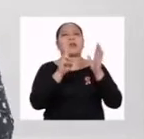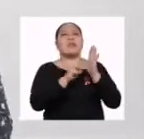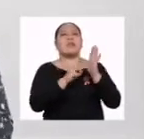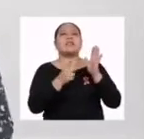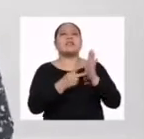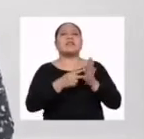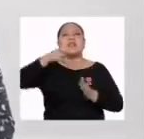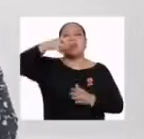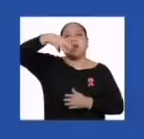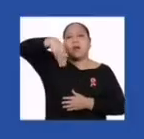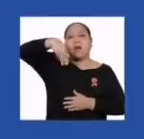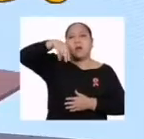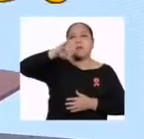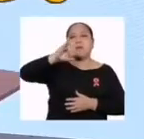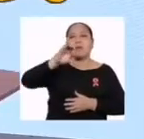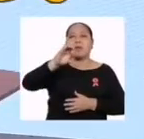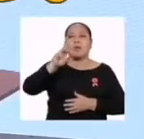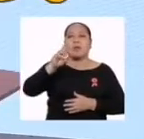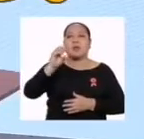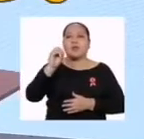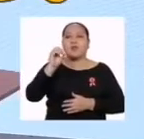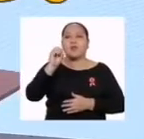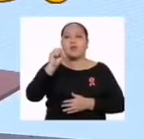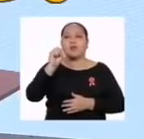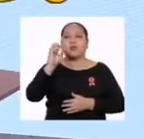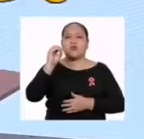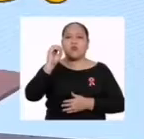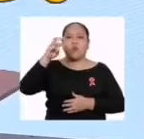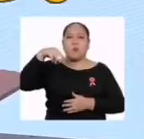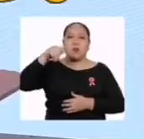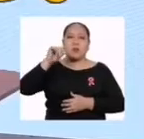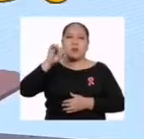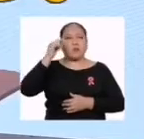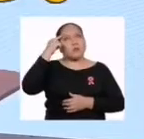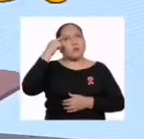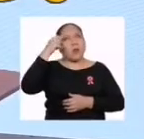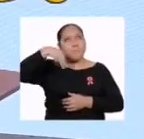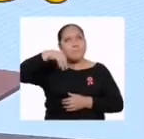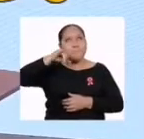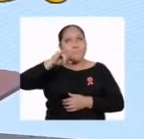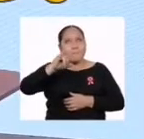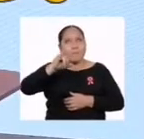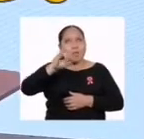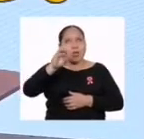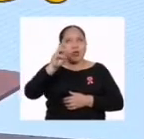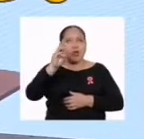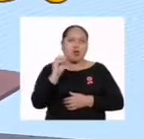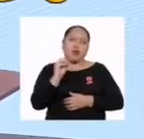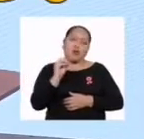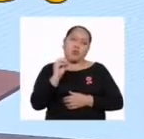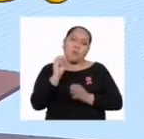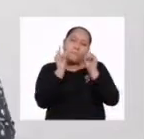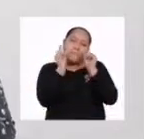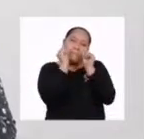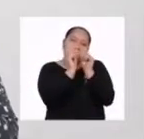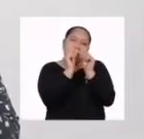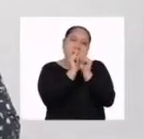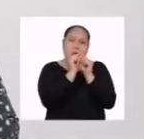significa microsomático? La palabra micro me da la idea de que es algo pequeño, como un microchip o